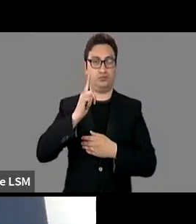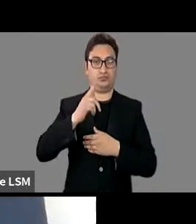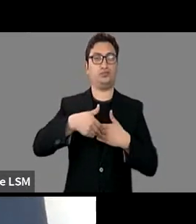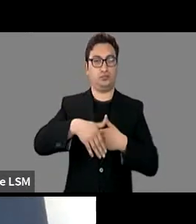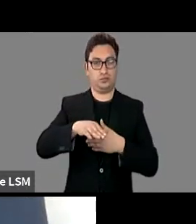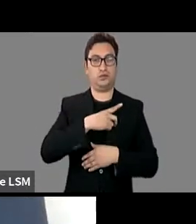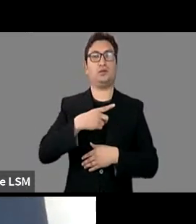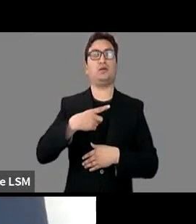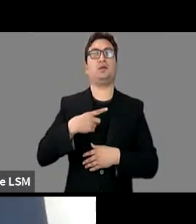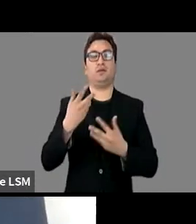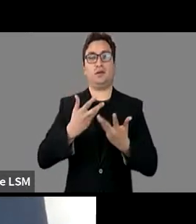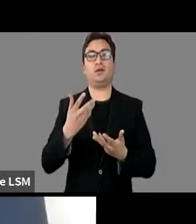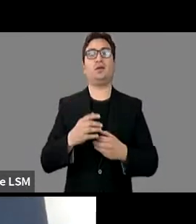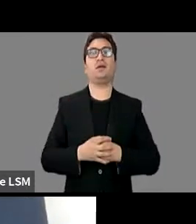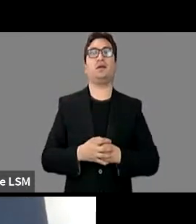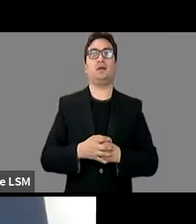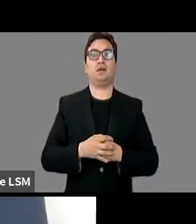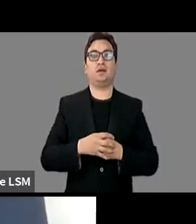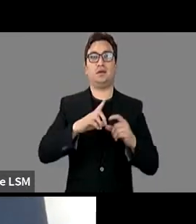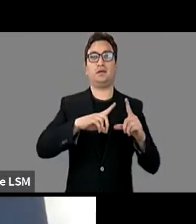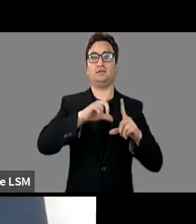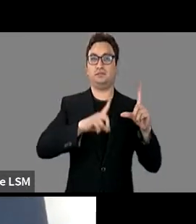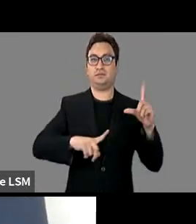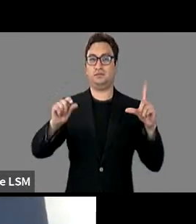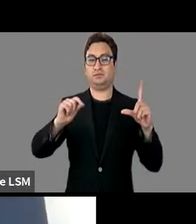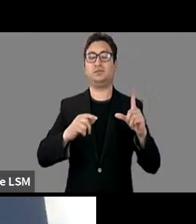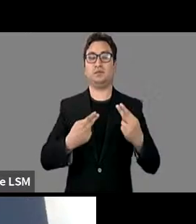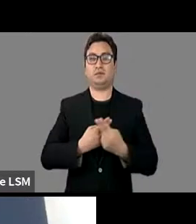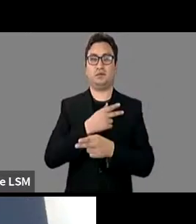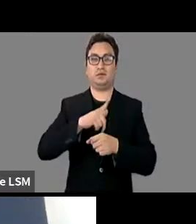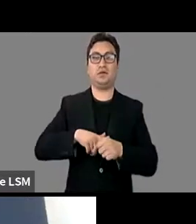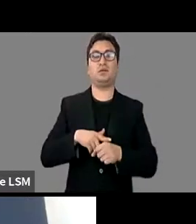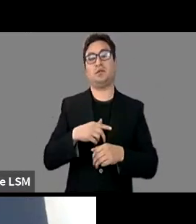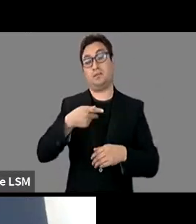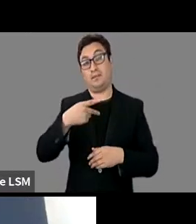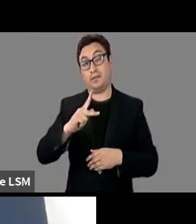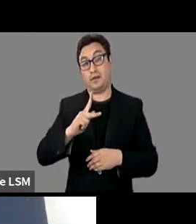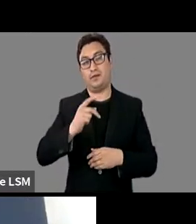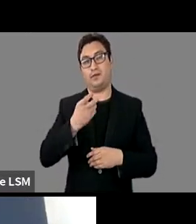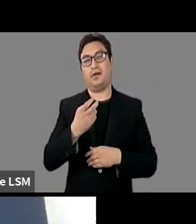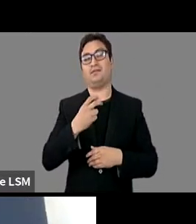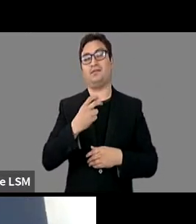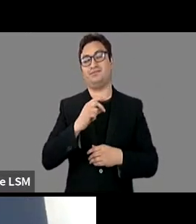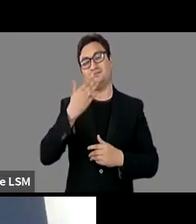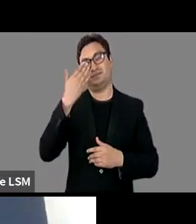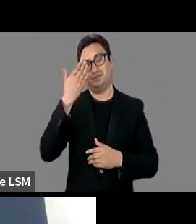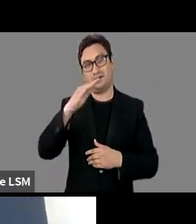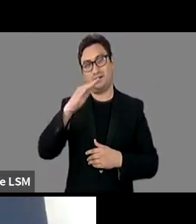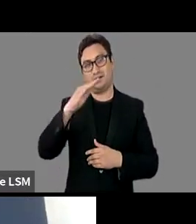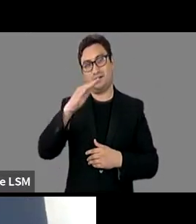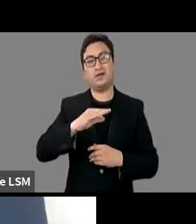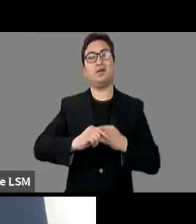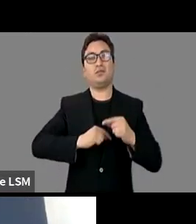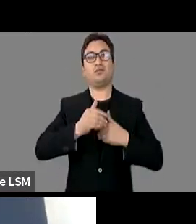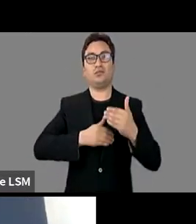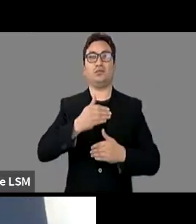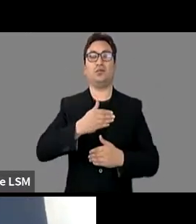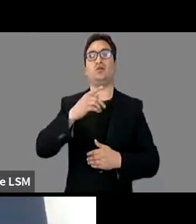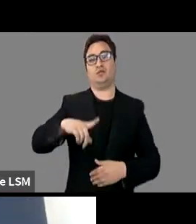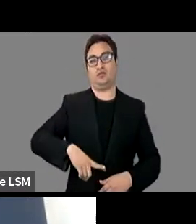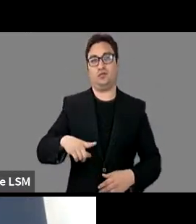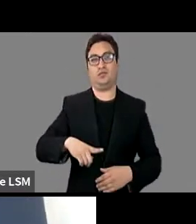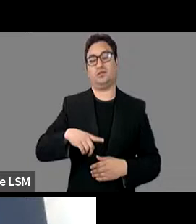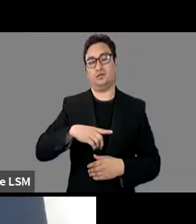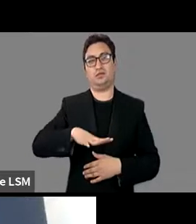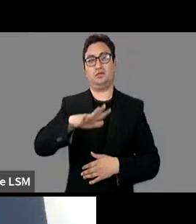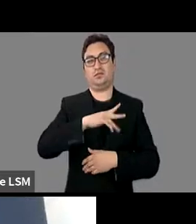materia nacional, pero eso, bueno, también es parte y obligación del Estado tener que hacerlo, y tendremos